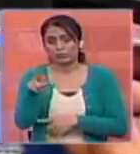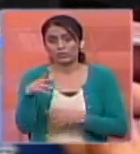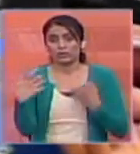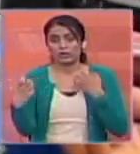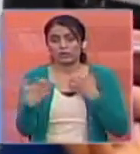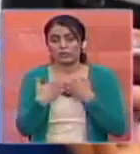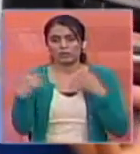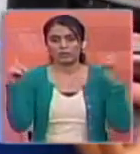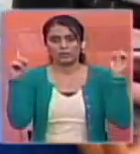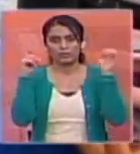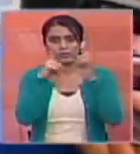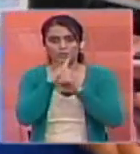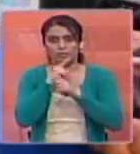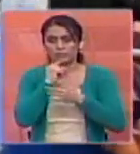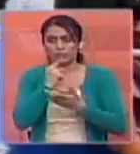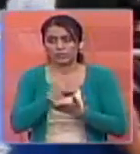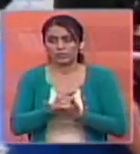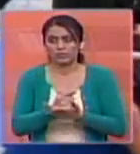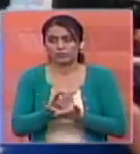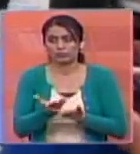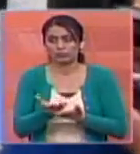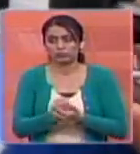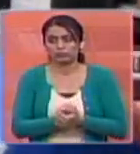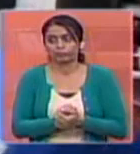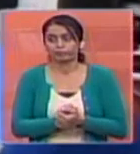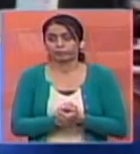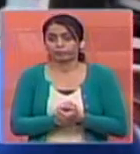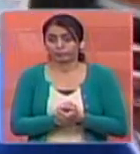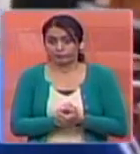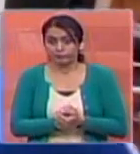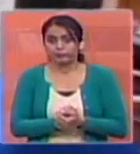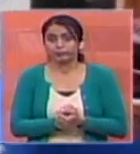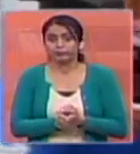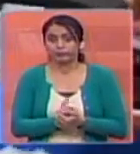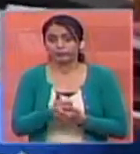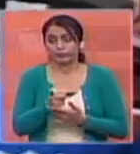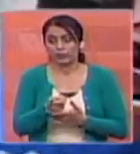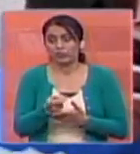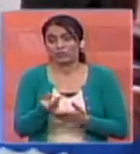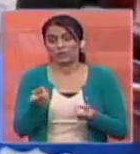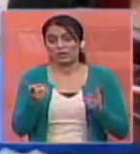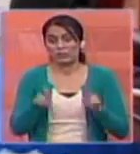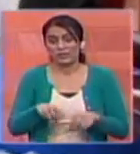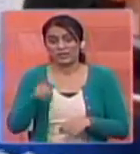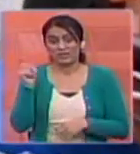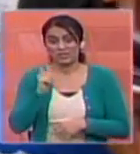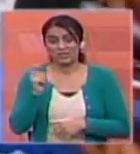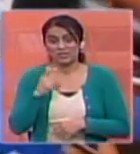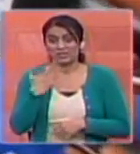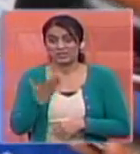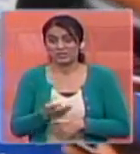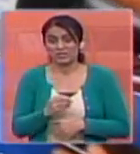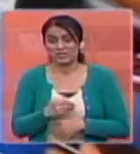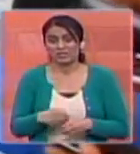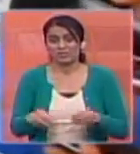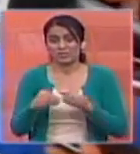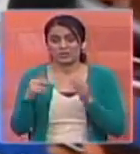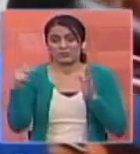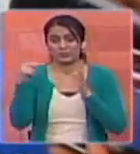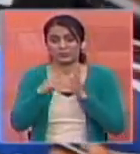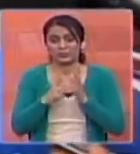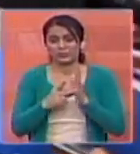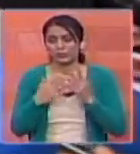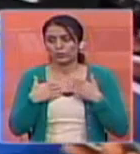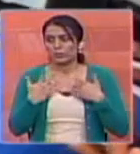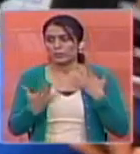porque están peleando en la zona de descenso y ellos corren hasta lo último, presionan mucho. Nosotros lo que tenemos que hacer